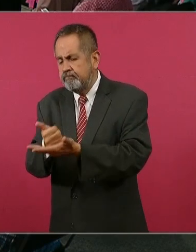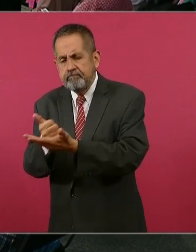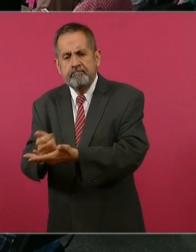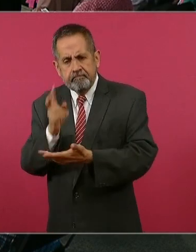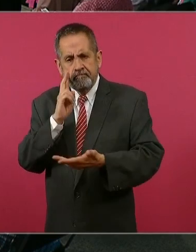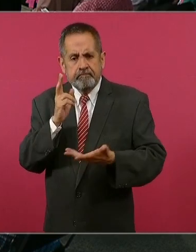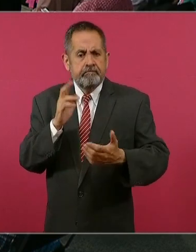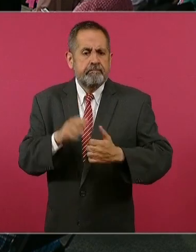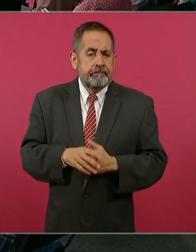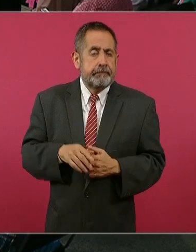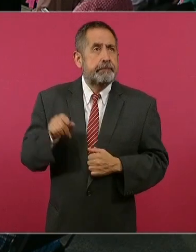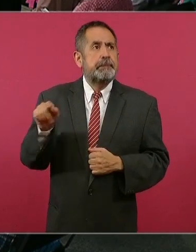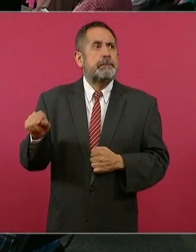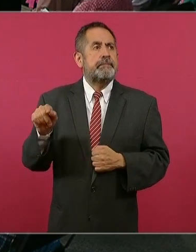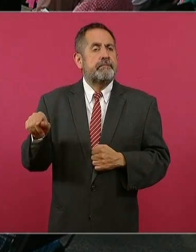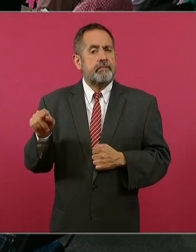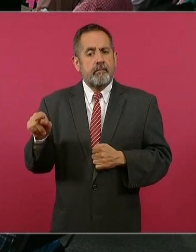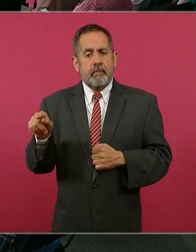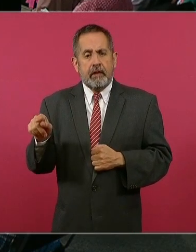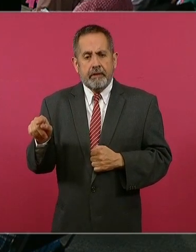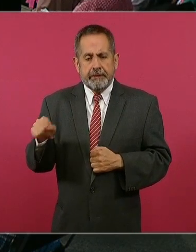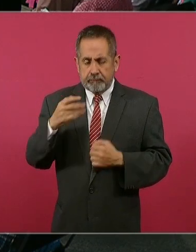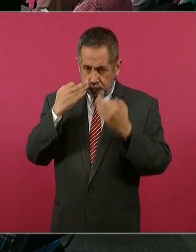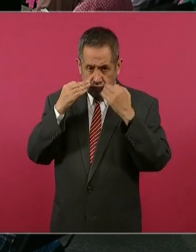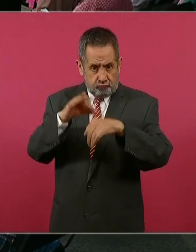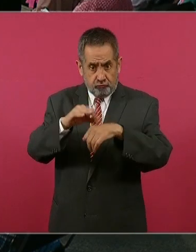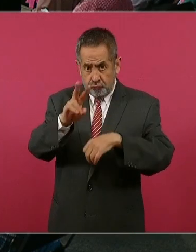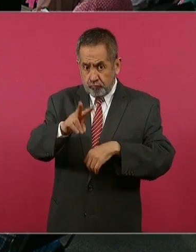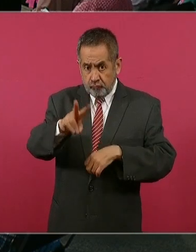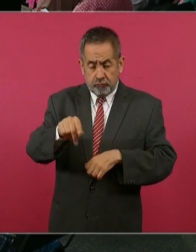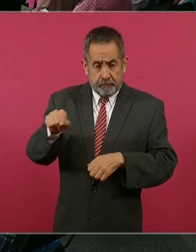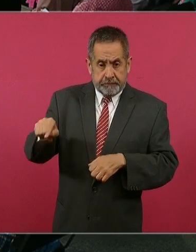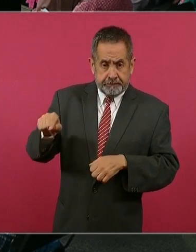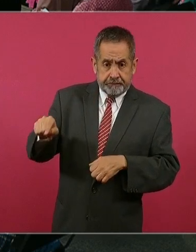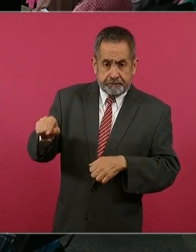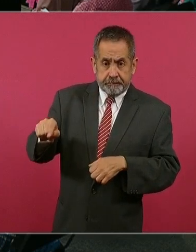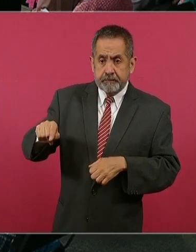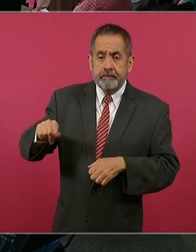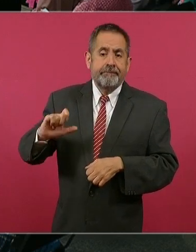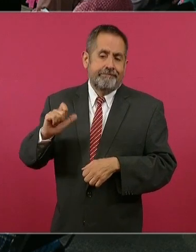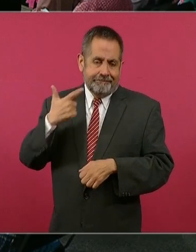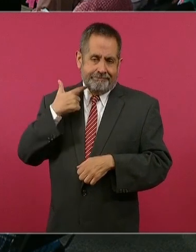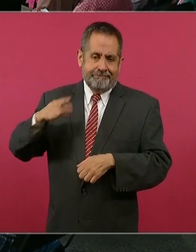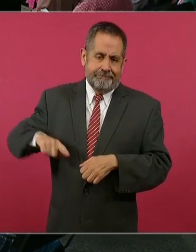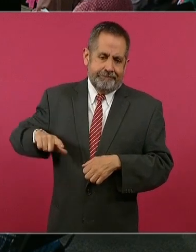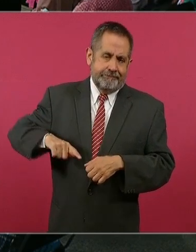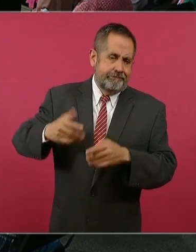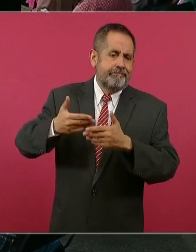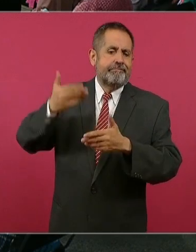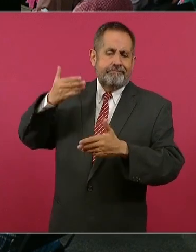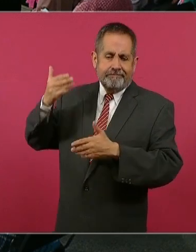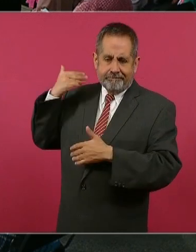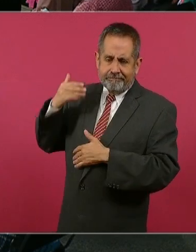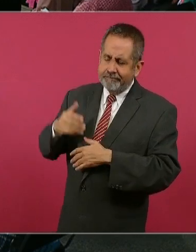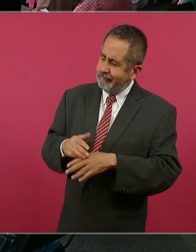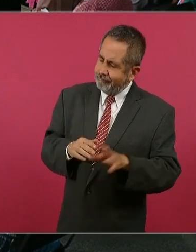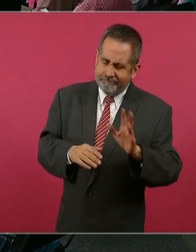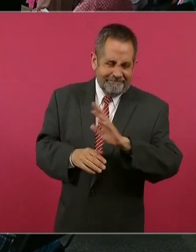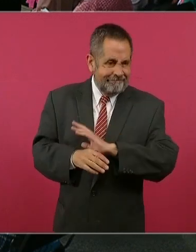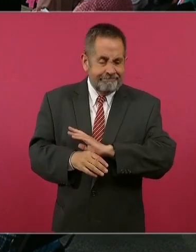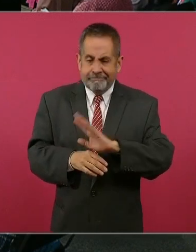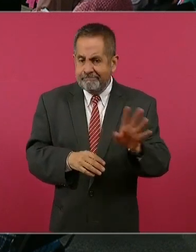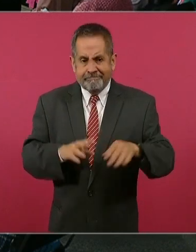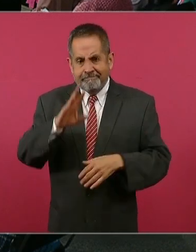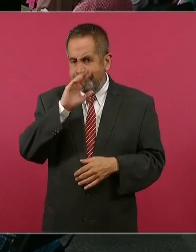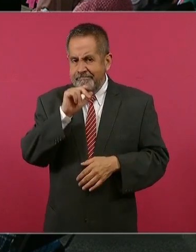hacer. Ahí me consta que en los gobiernos anteriores, ¿no?, se actuó